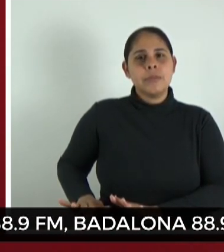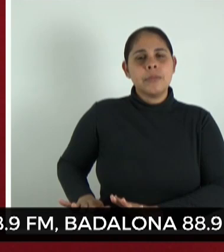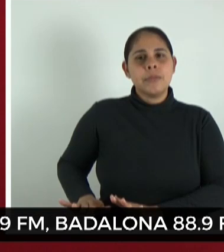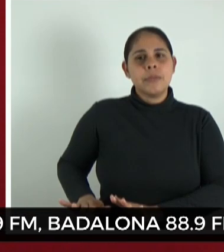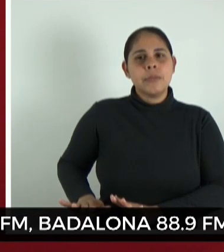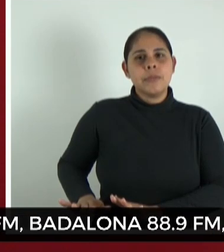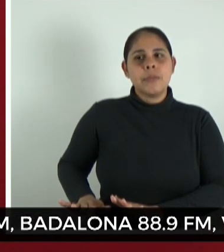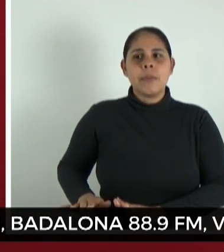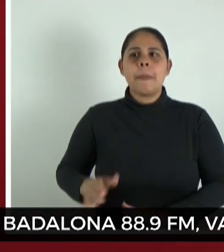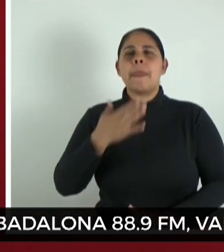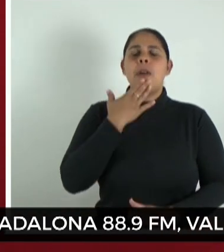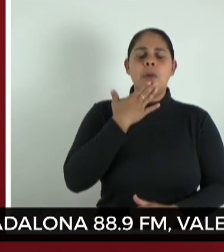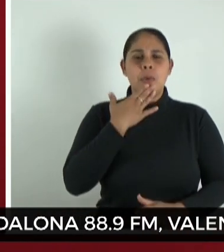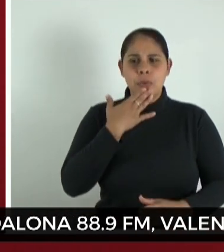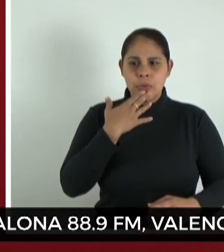fundamento.